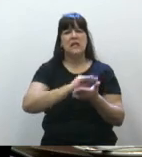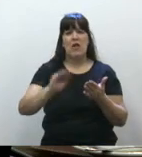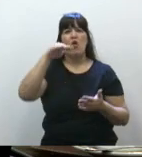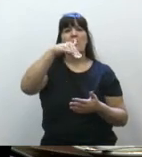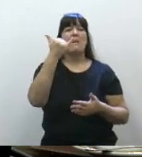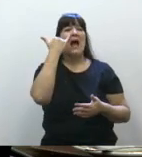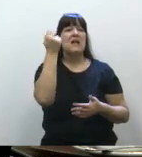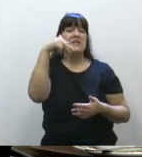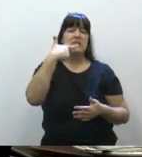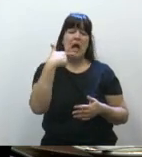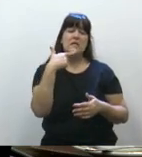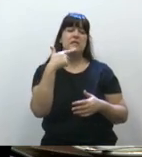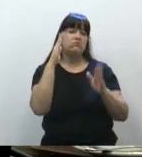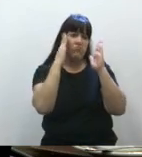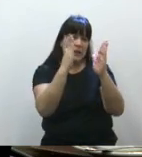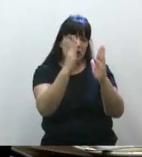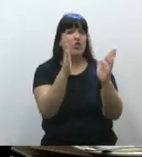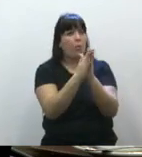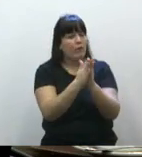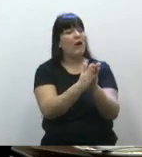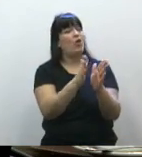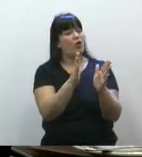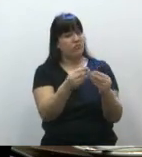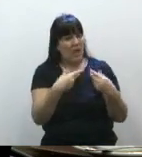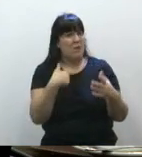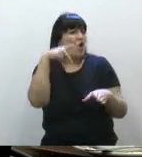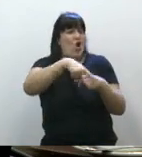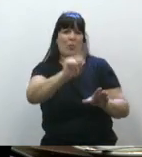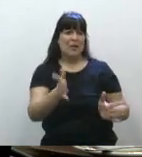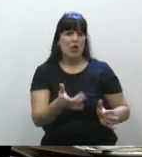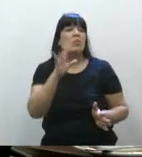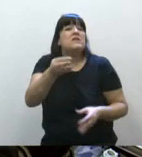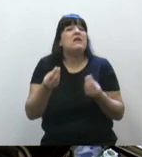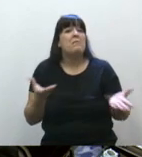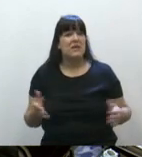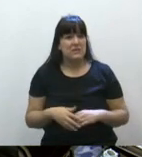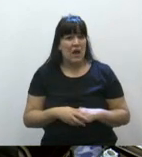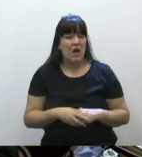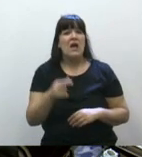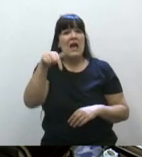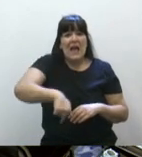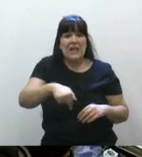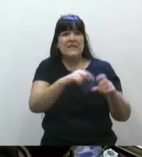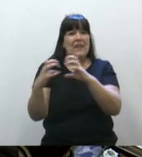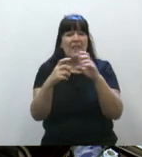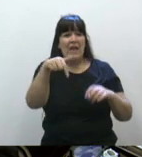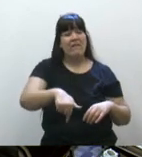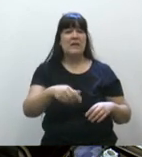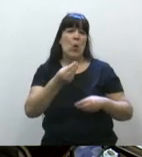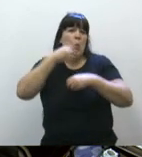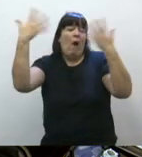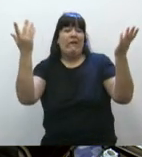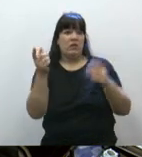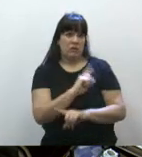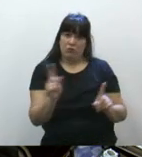así que por favor le pido que me dejen y no me interrumpa porque sabe qué pasa este no es un debate de menor cuantía